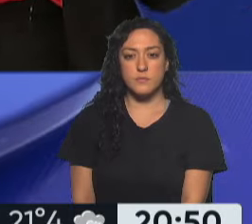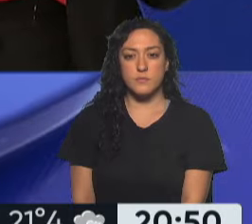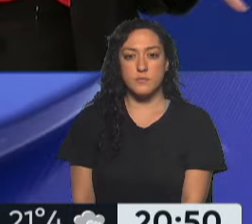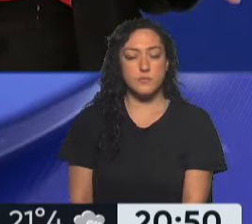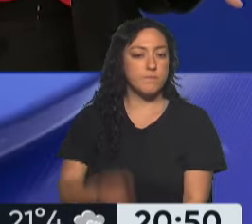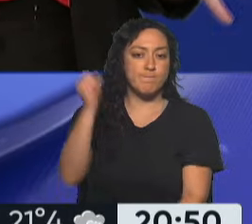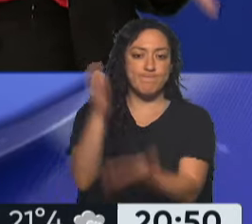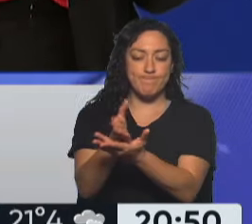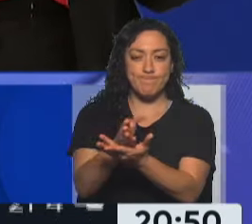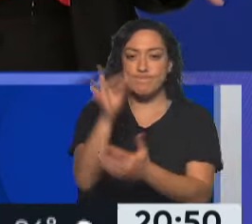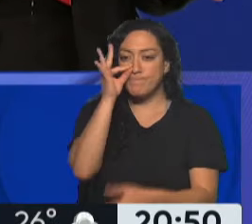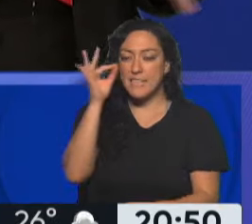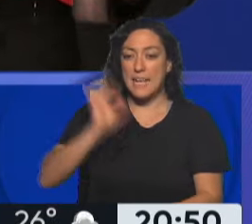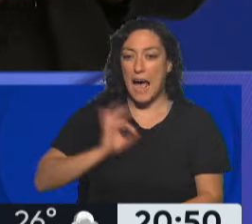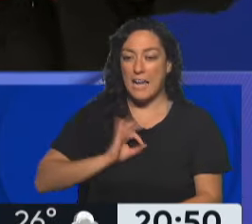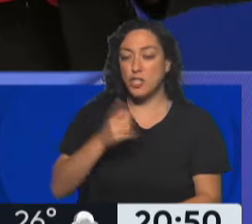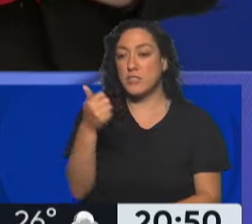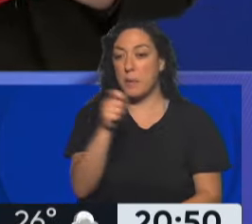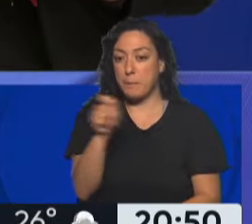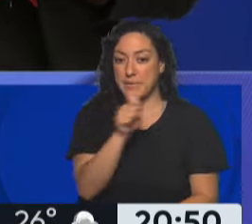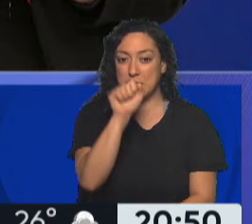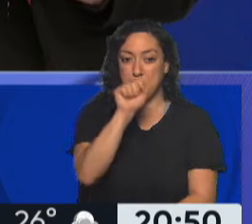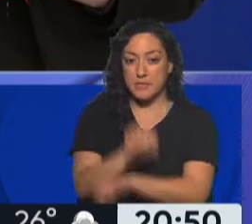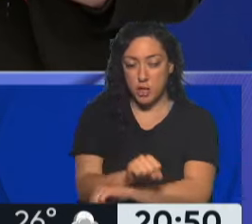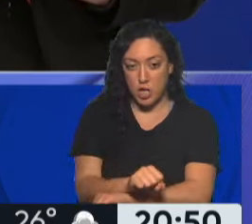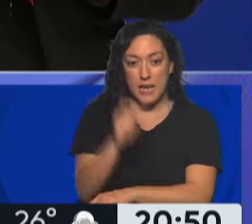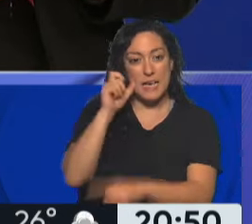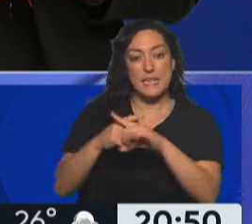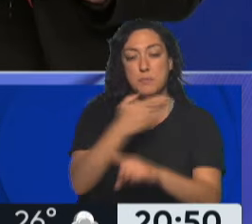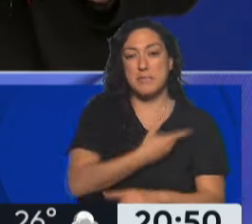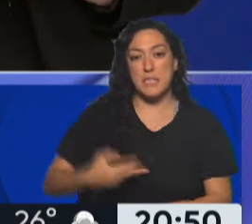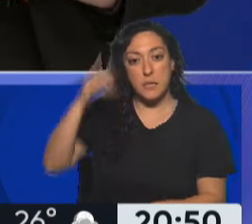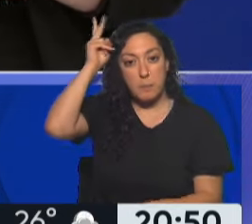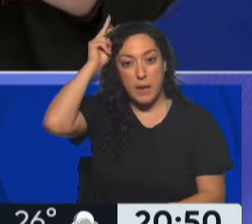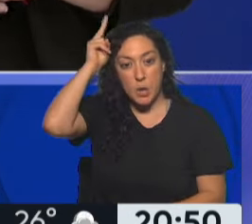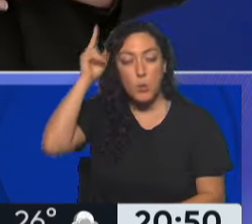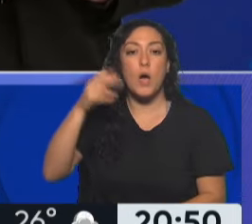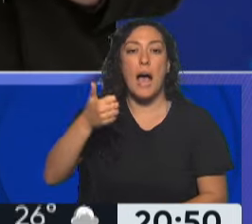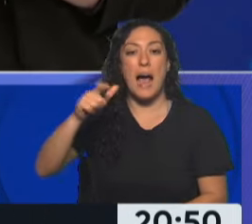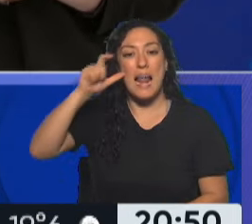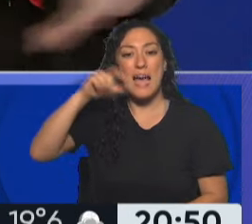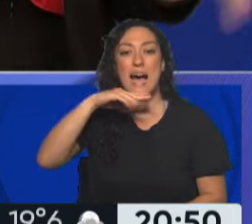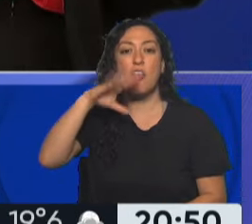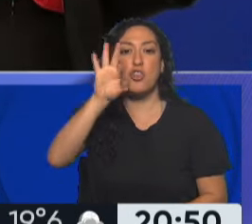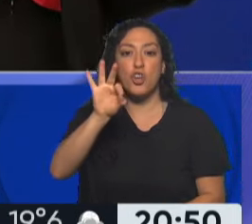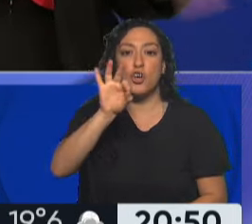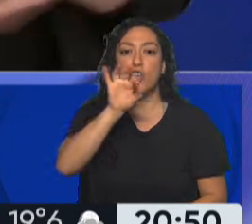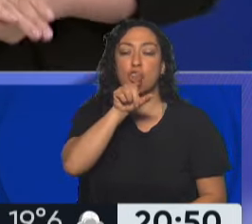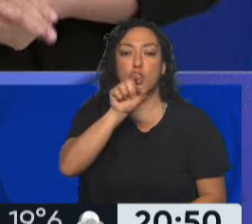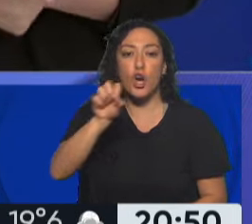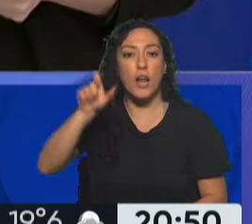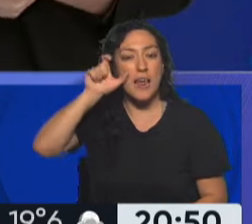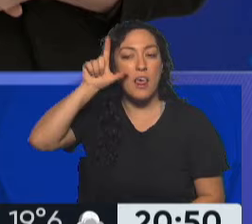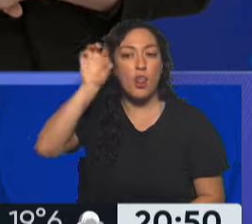condenado a 20 años y 6 meses el expresidente de Perú, Alejandro Toledo, quien gobernó,